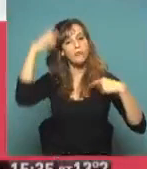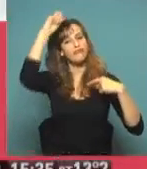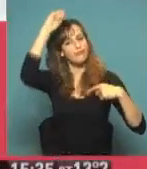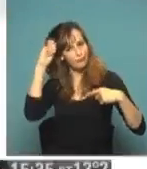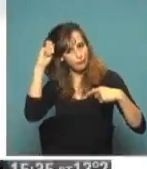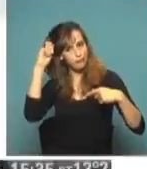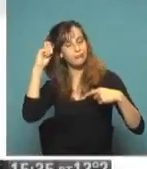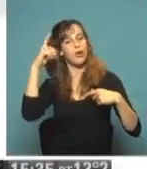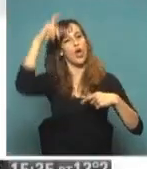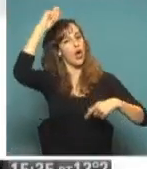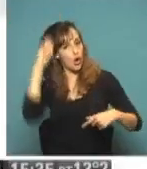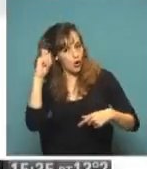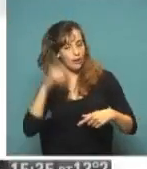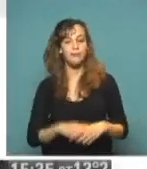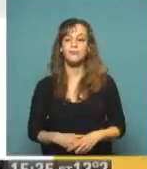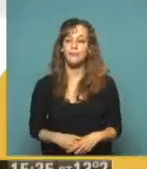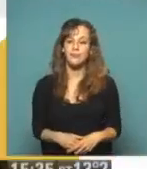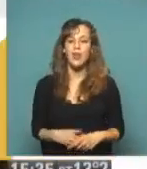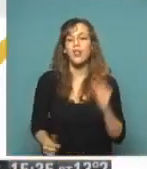vamos a ir acomodando un poquito.